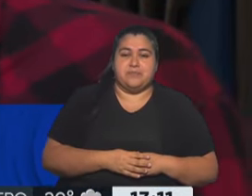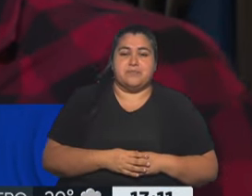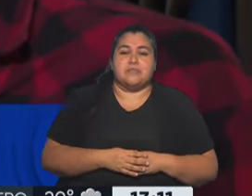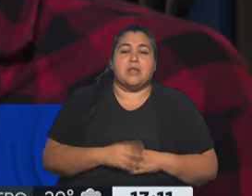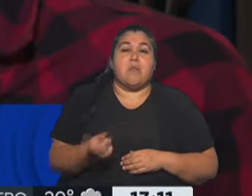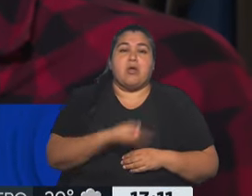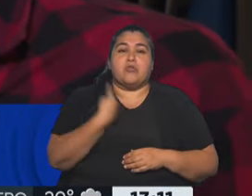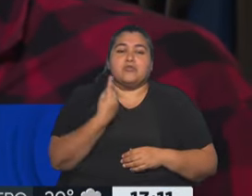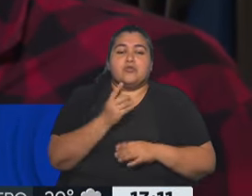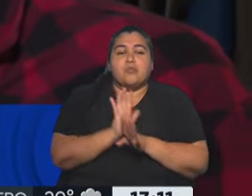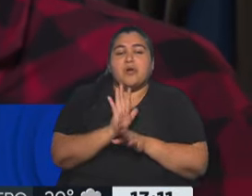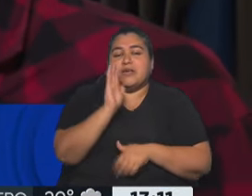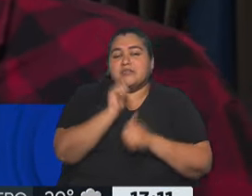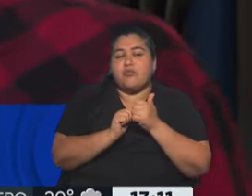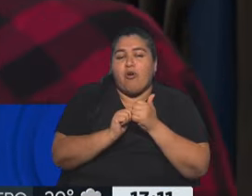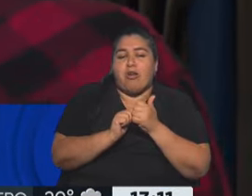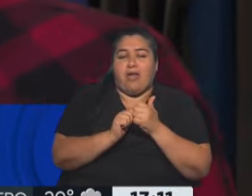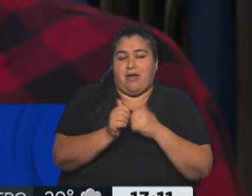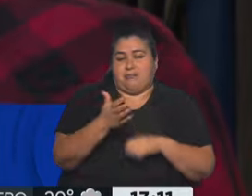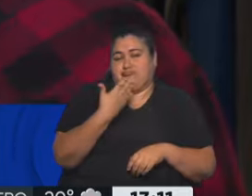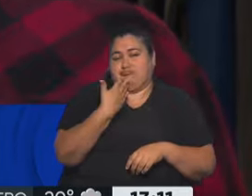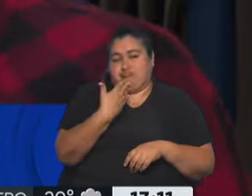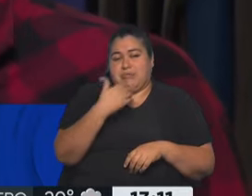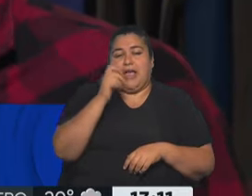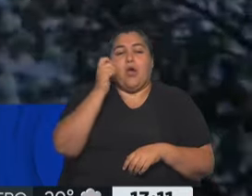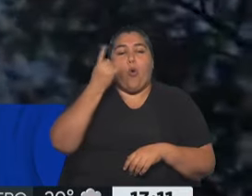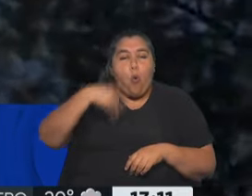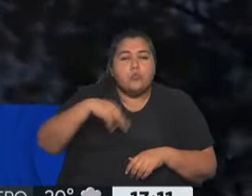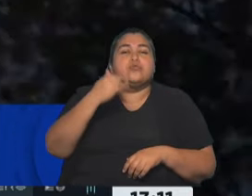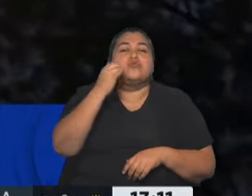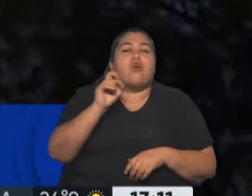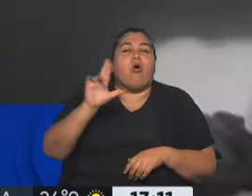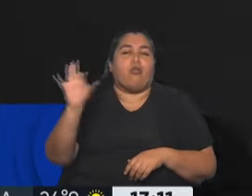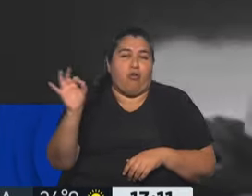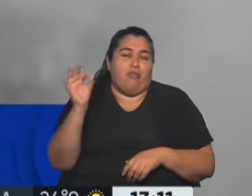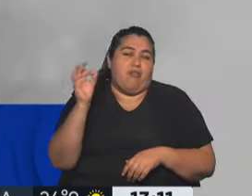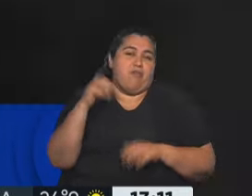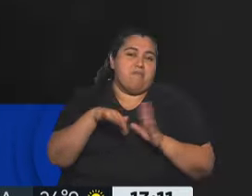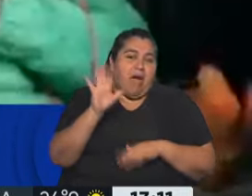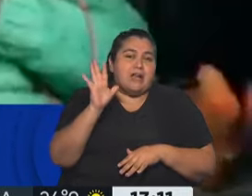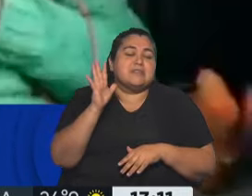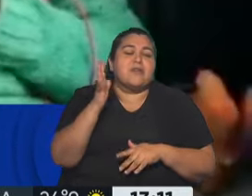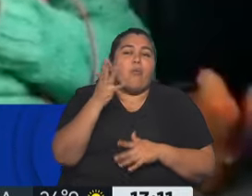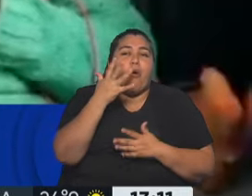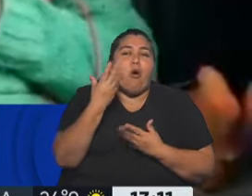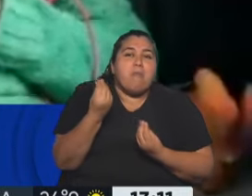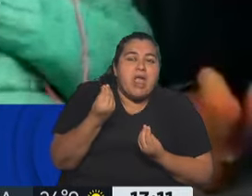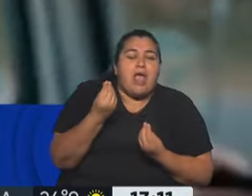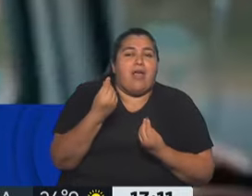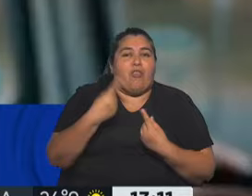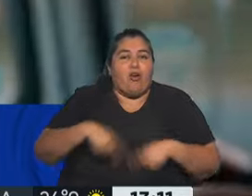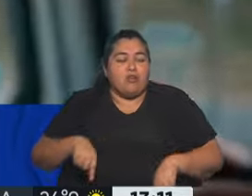es una historia un tanto fantástica, virando al terror. Me gusta mucho el género. Y bueno, es la